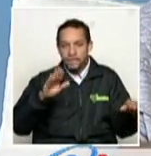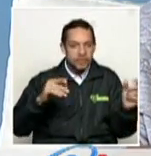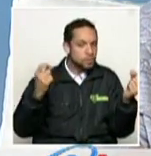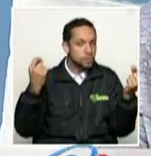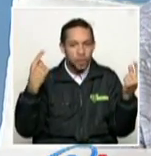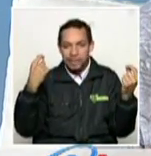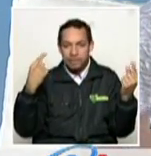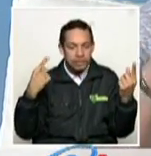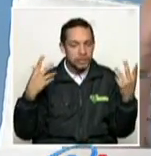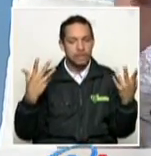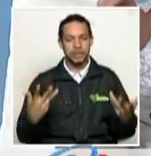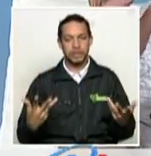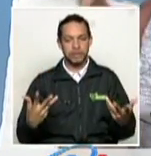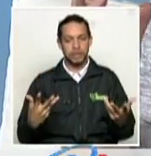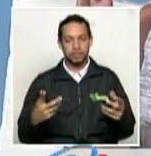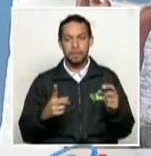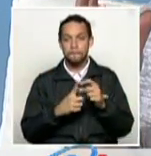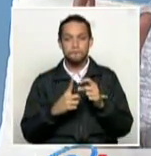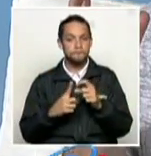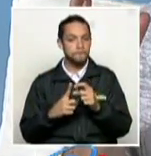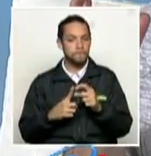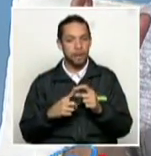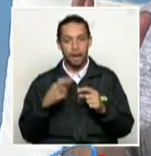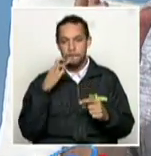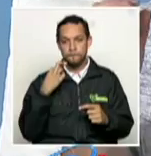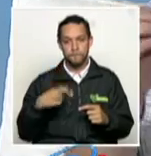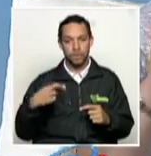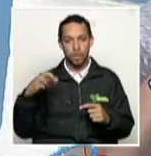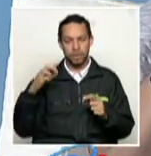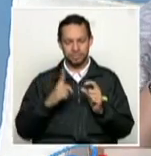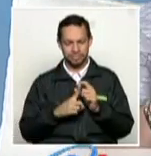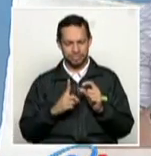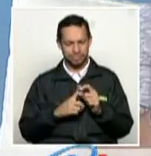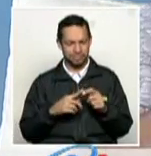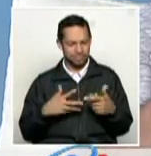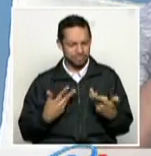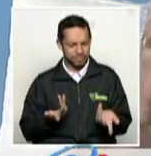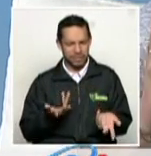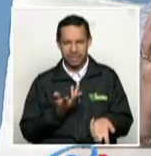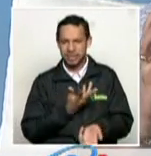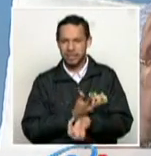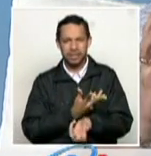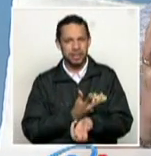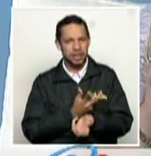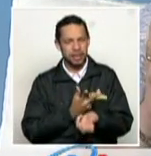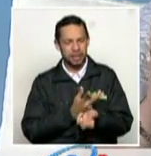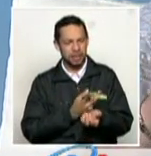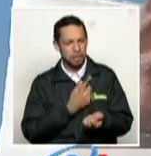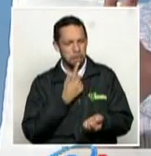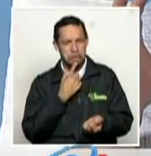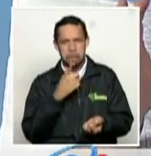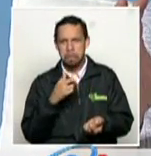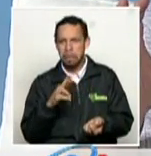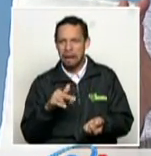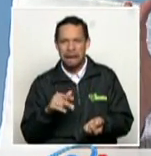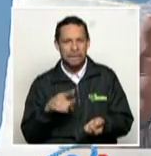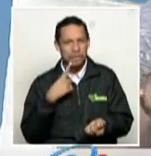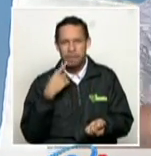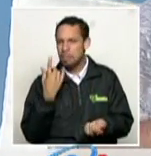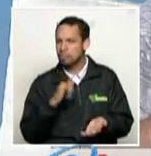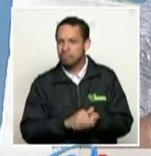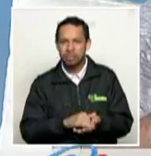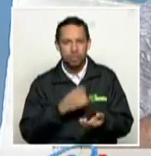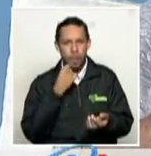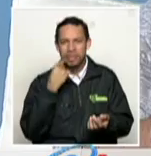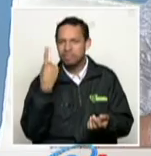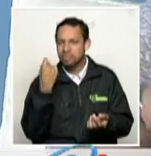Realmente la medicina utiliza unos términos muy estrambóticos, muy científicos, muy raros para nosotros, que no somos médicos.